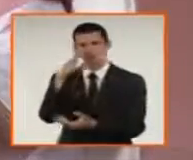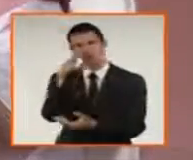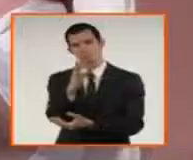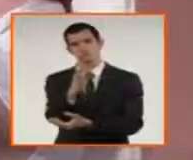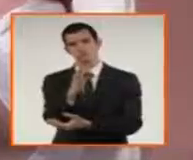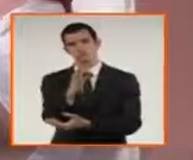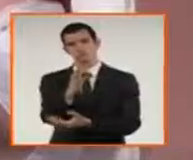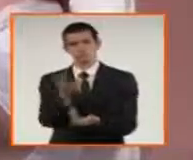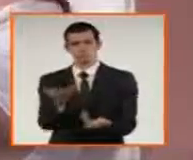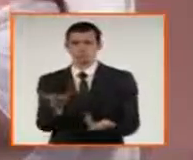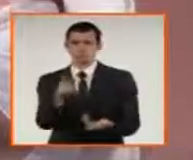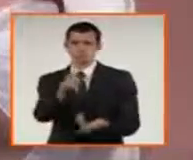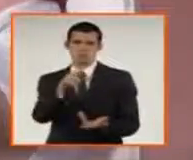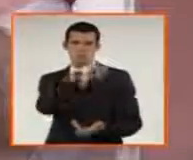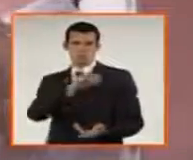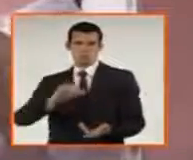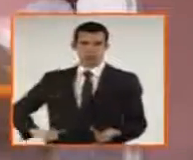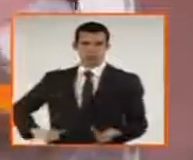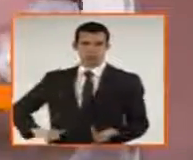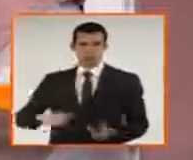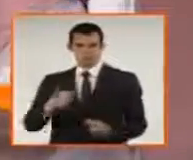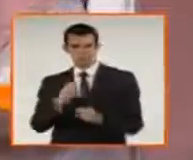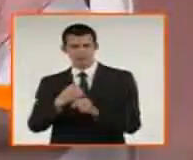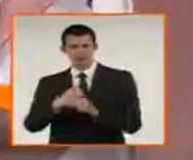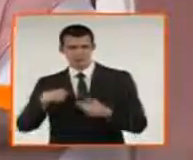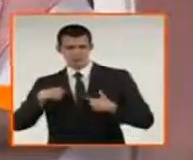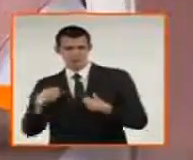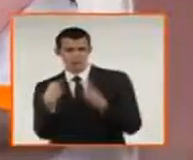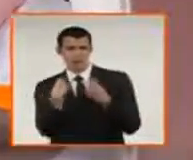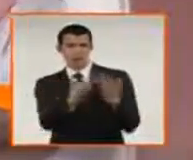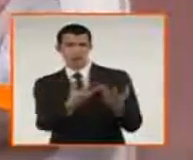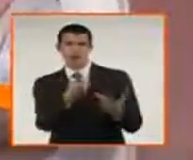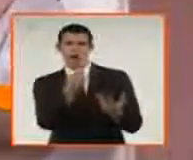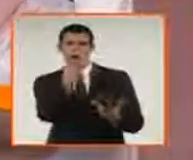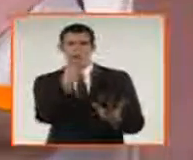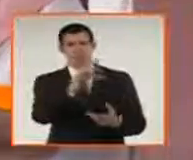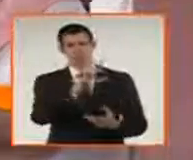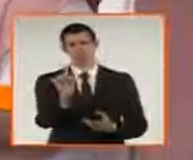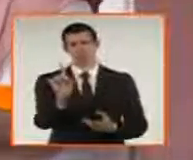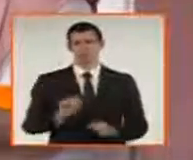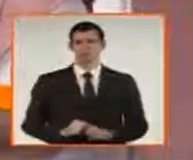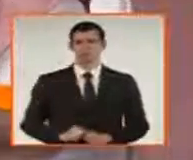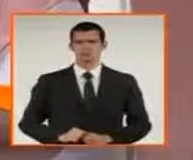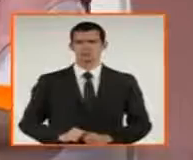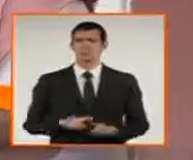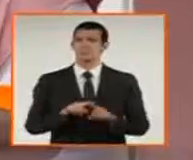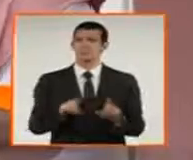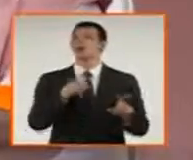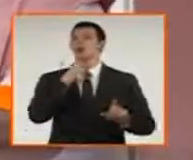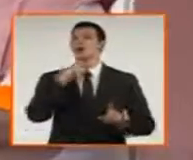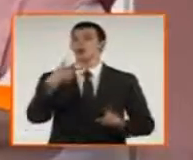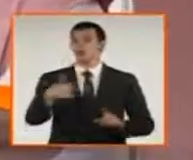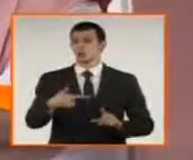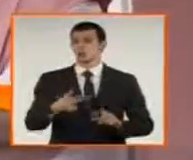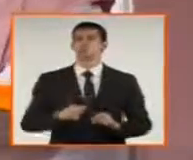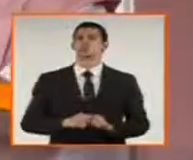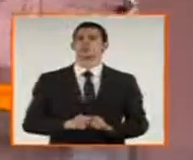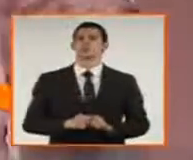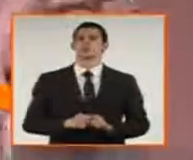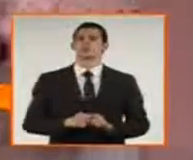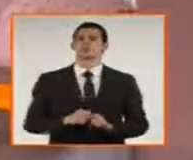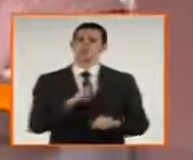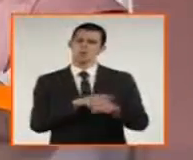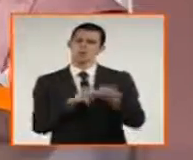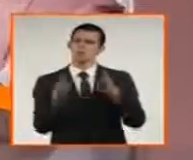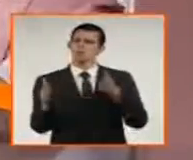el obligado a proveerte de alimentos, no lo hice, no cumplí con mi obligación, después, como es una